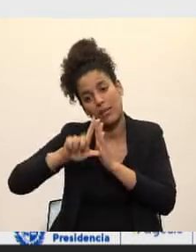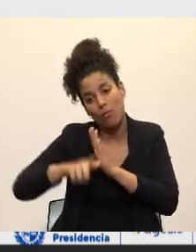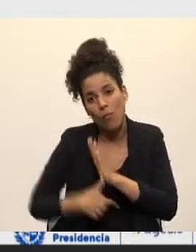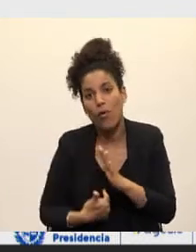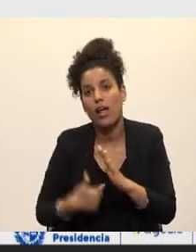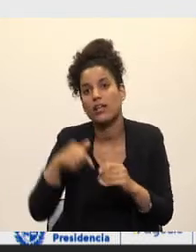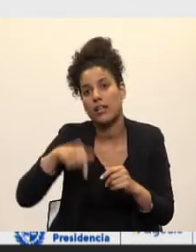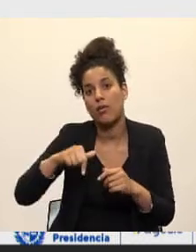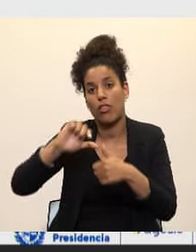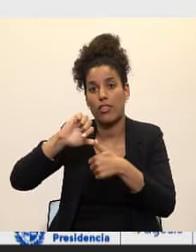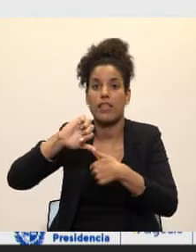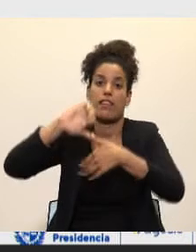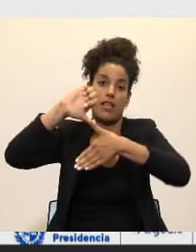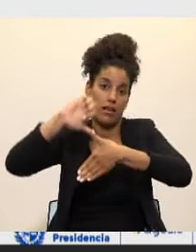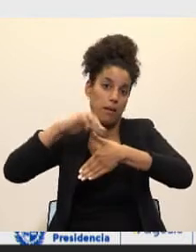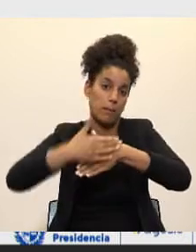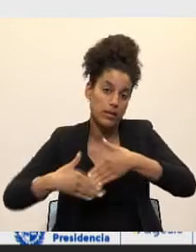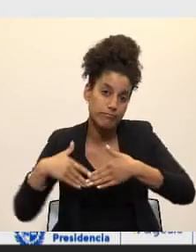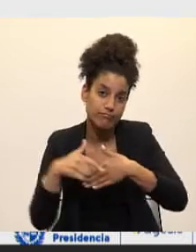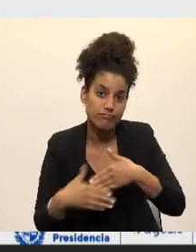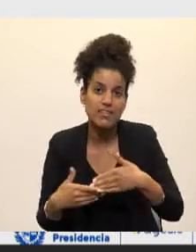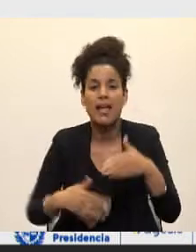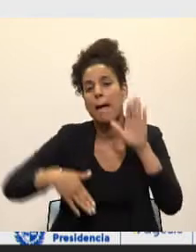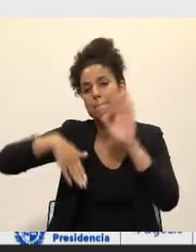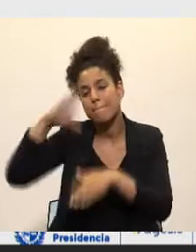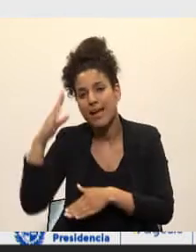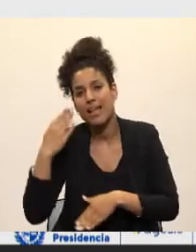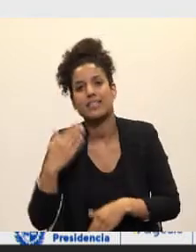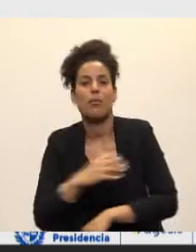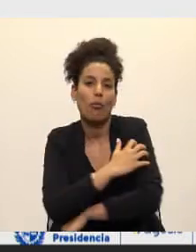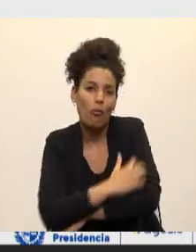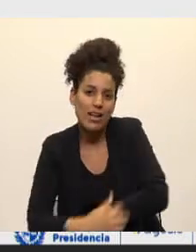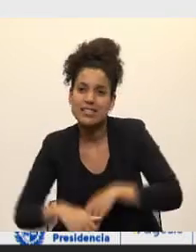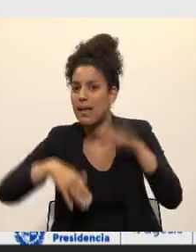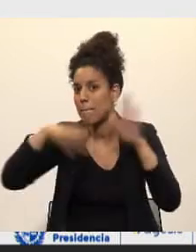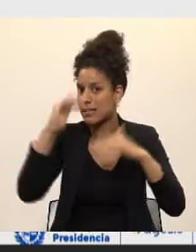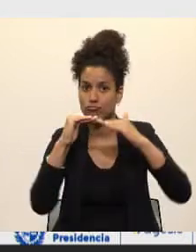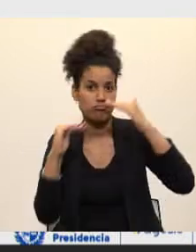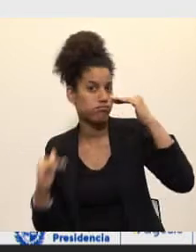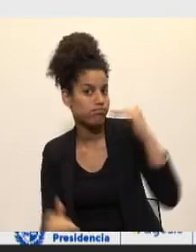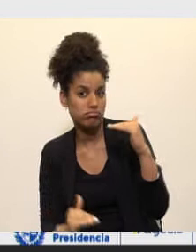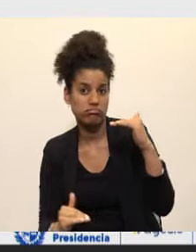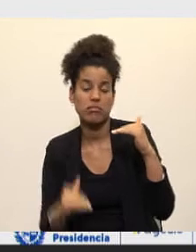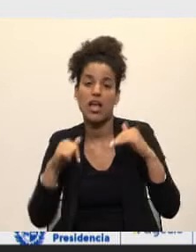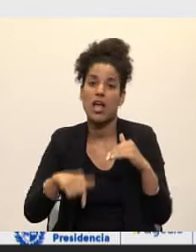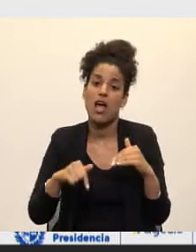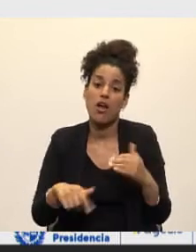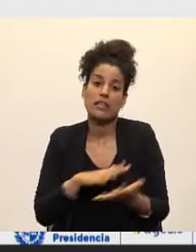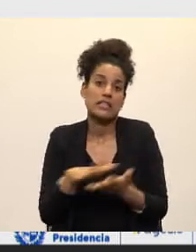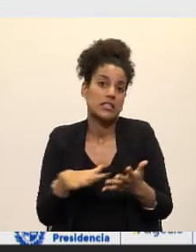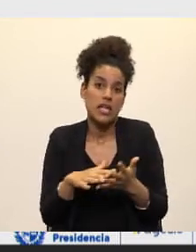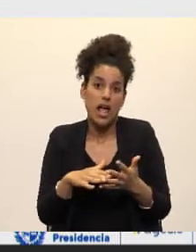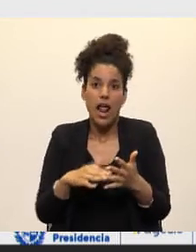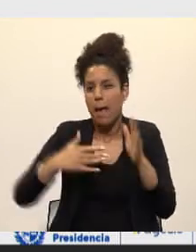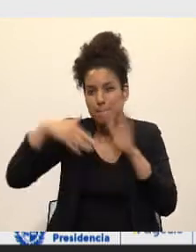desde América Latina. Es mayor pobreza, mayor desigualdad en una región que, como ustedes bien saben, no es la más